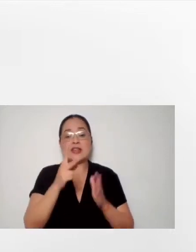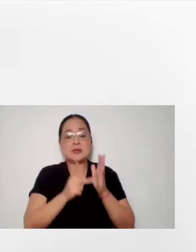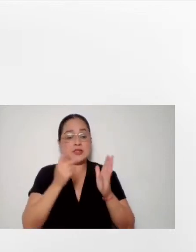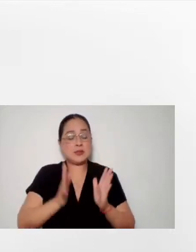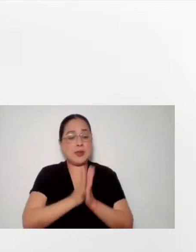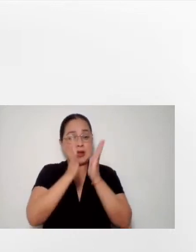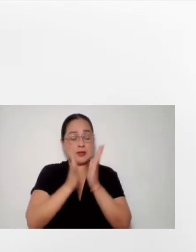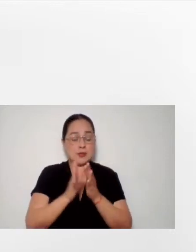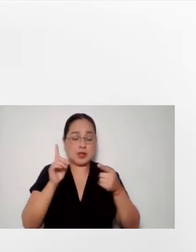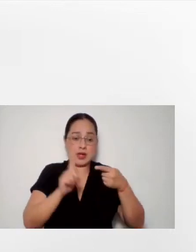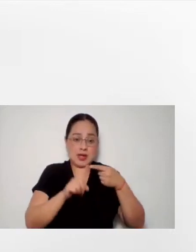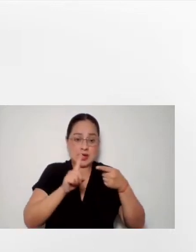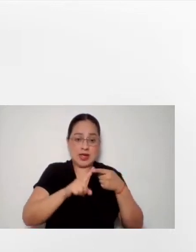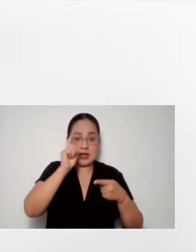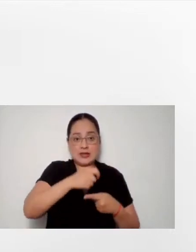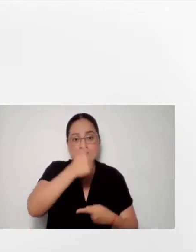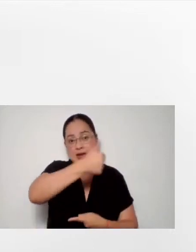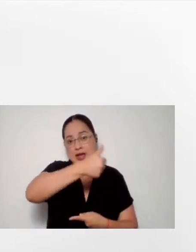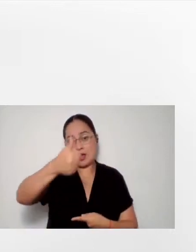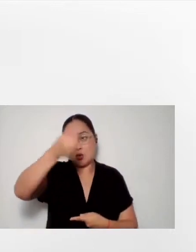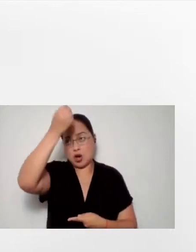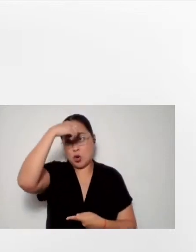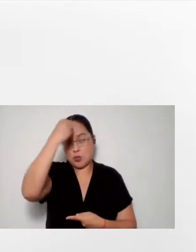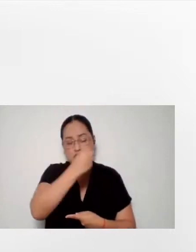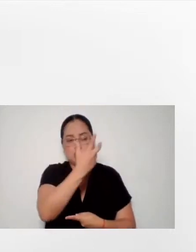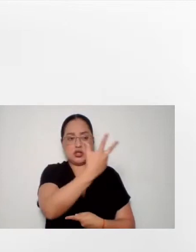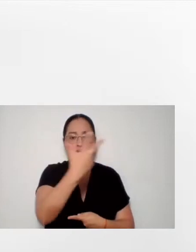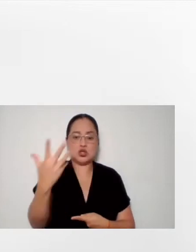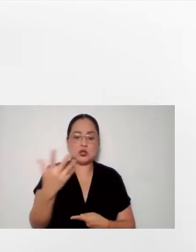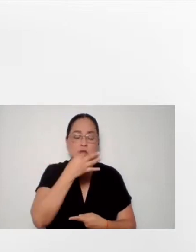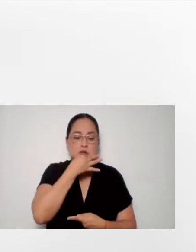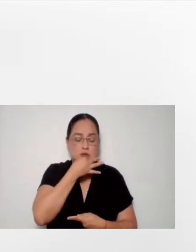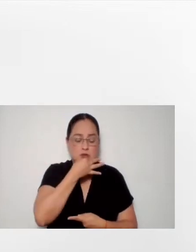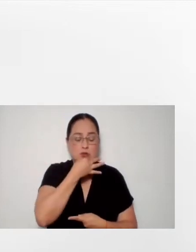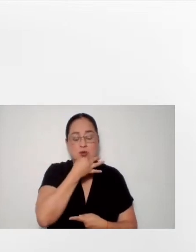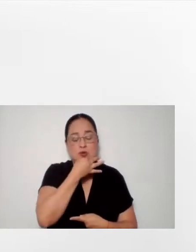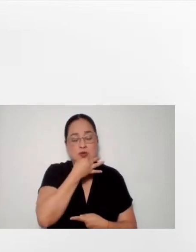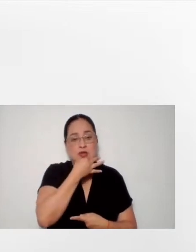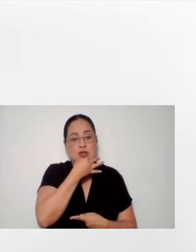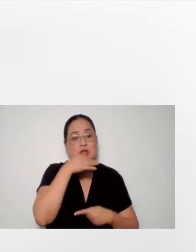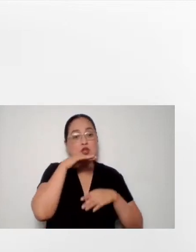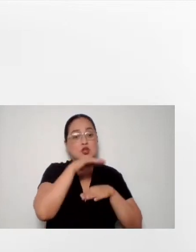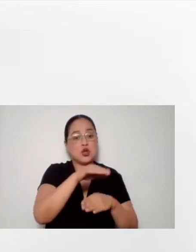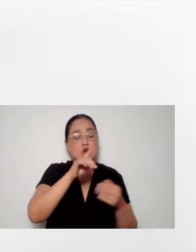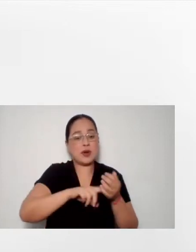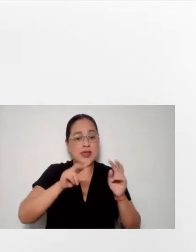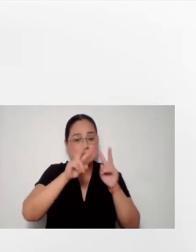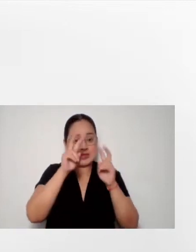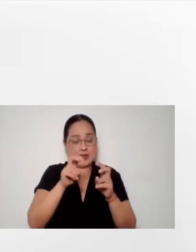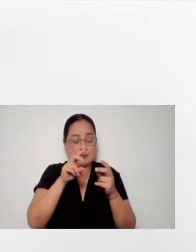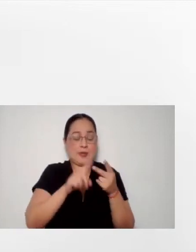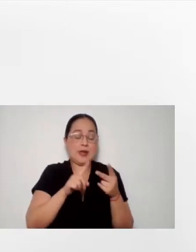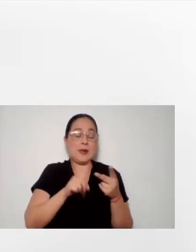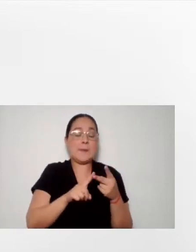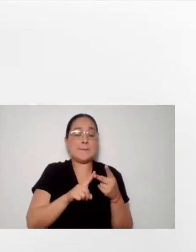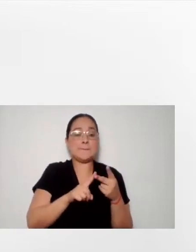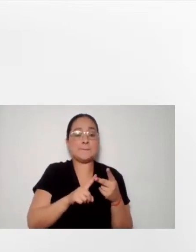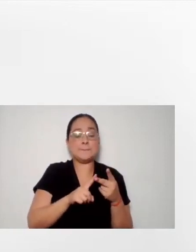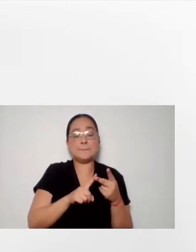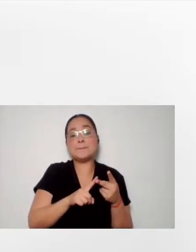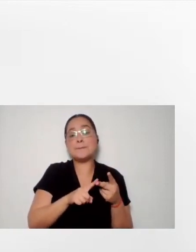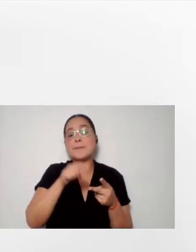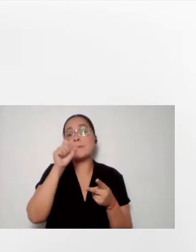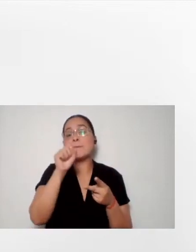ronda será una opinión breve de 5 minutos de cada una de las panelistas sobre este proyecto, y la segunda ronda